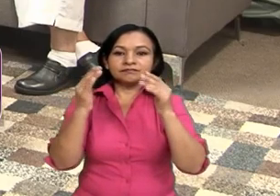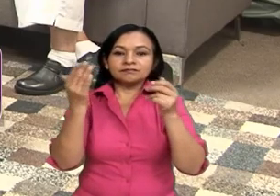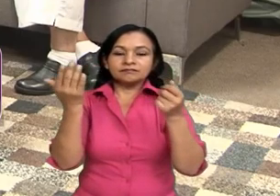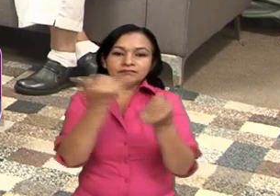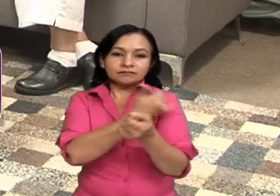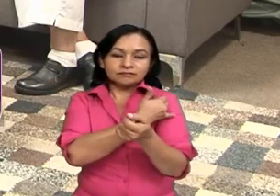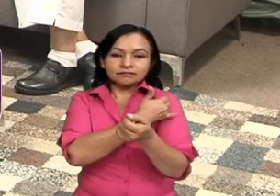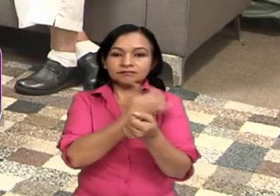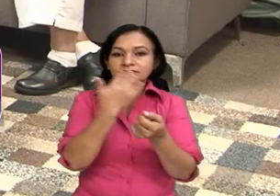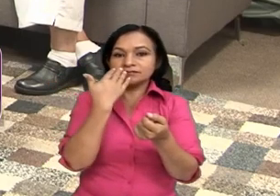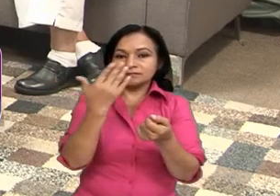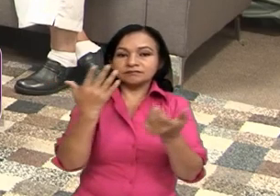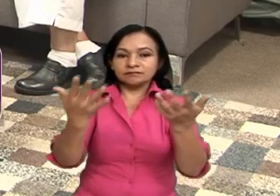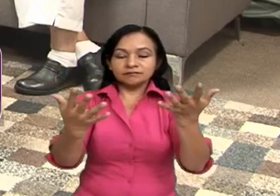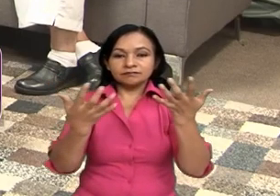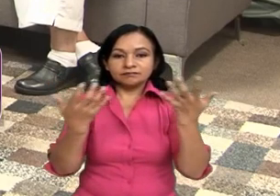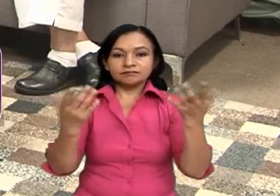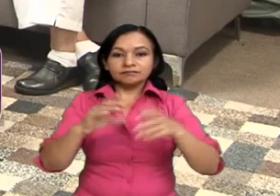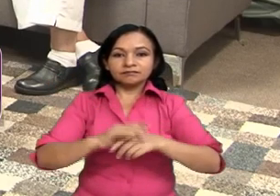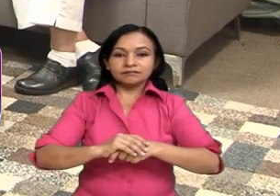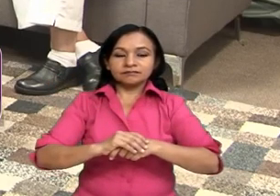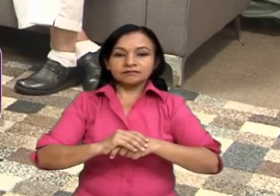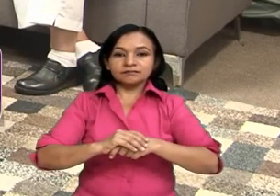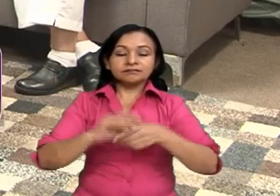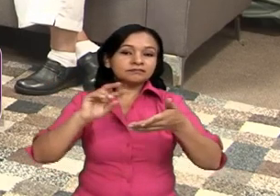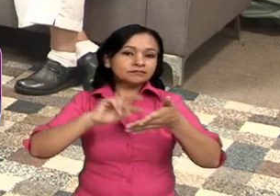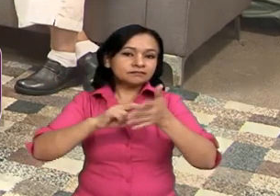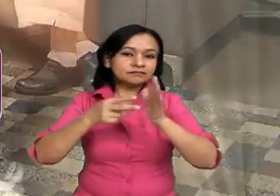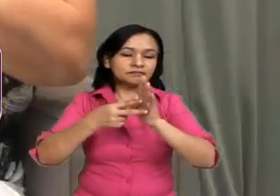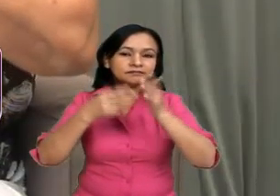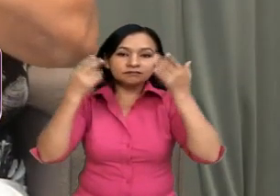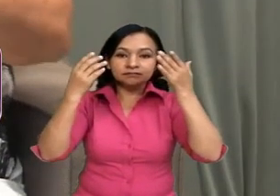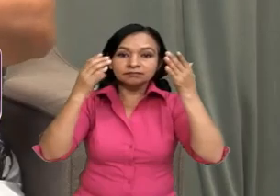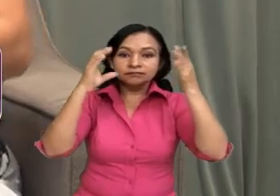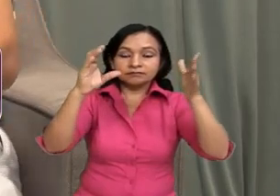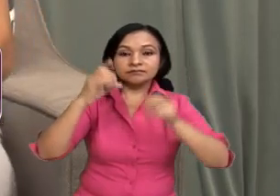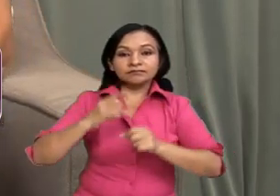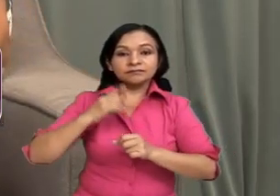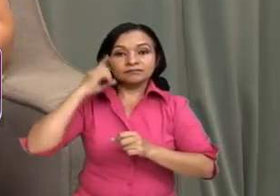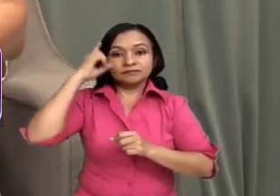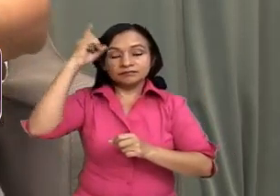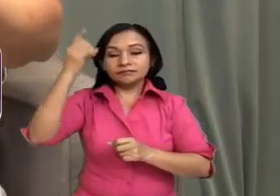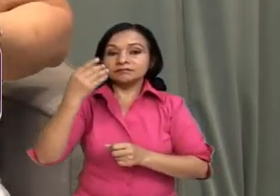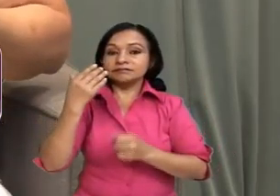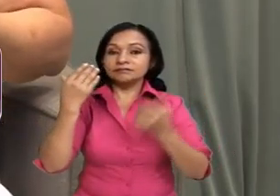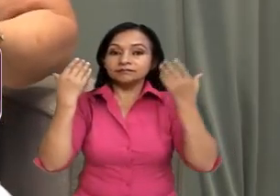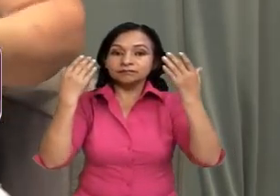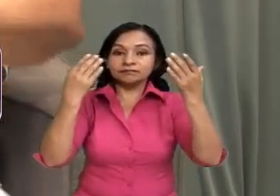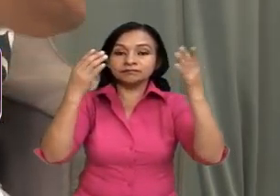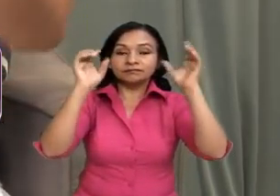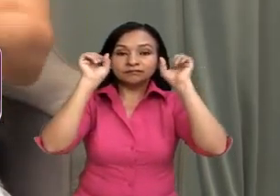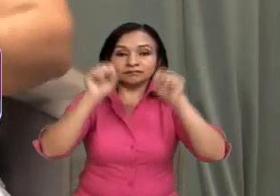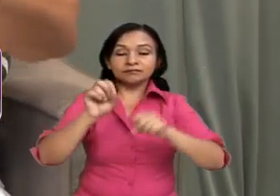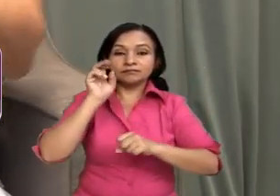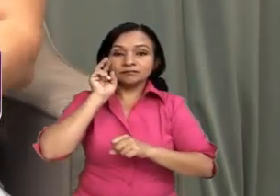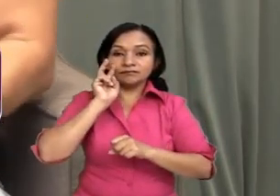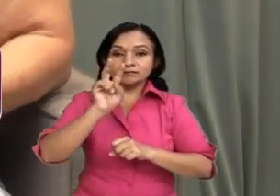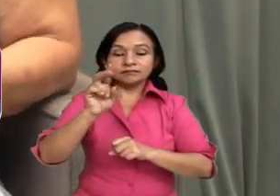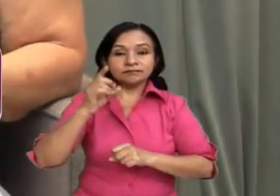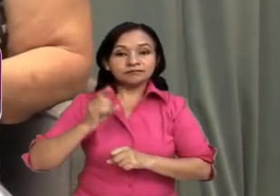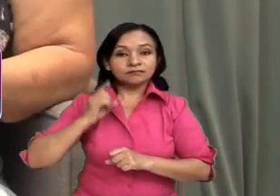la calidad que requiere. Entonces, sí. Yo digo que esos son los avances, porque los logros nosotros lo vemos con los avances que